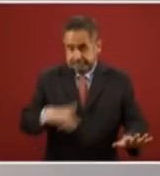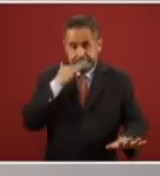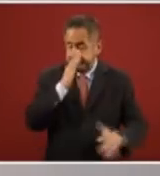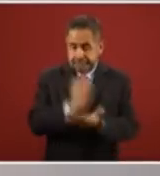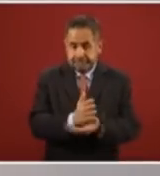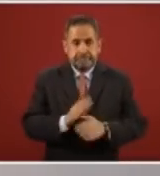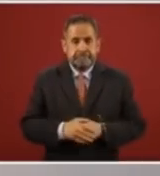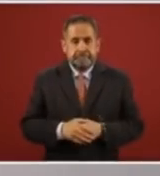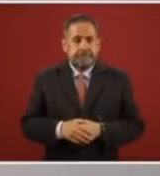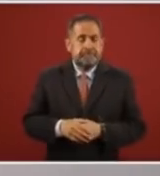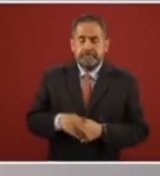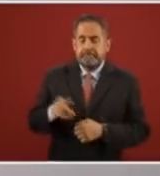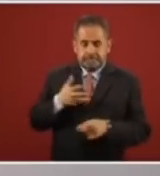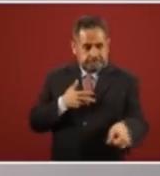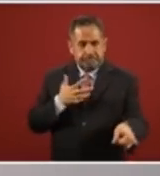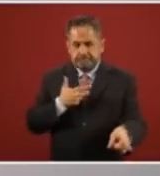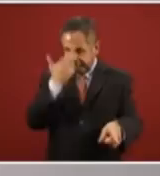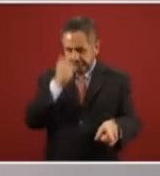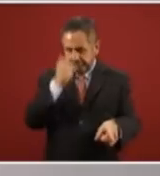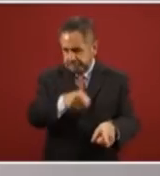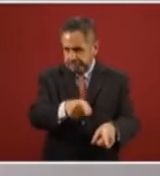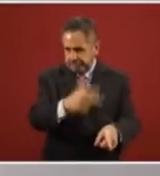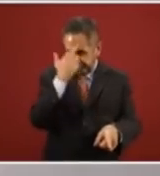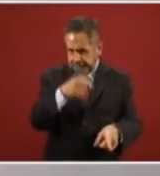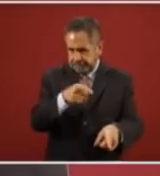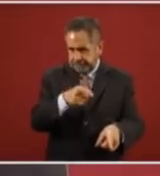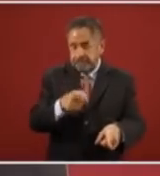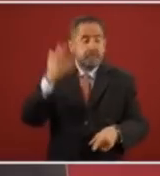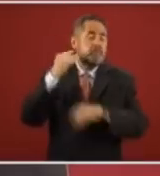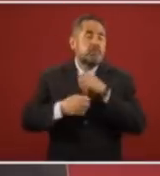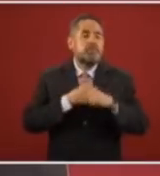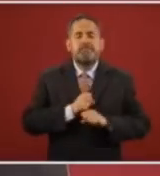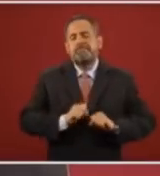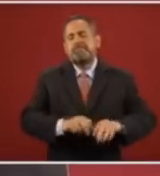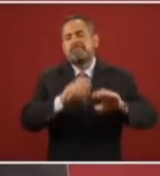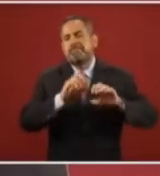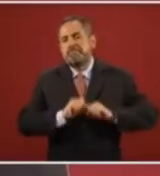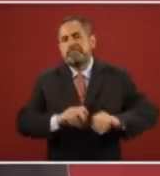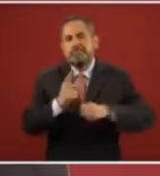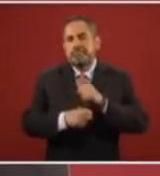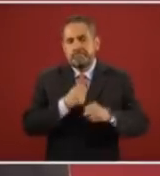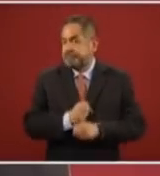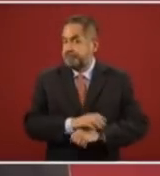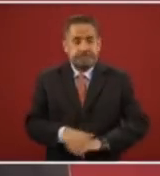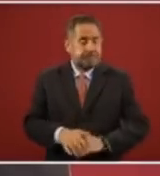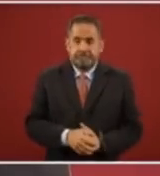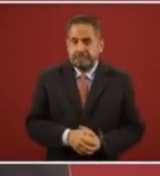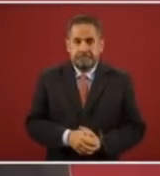Y tiene toda la razón. Esto se toleró durante muchos años.